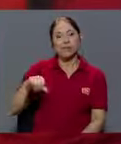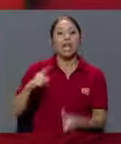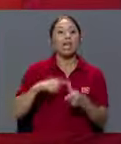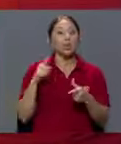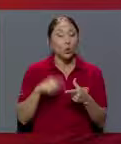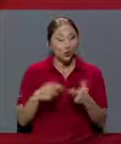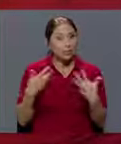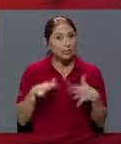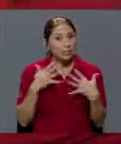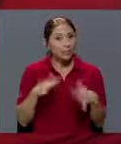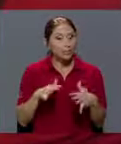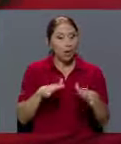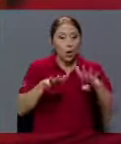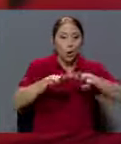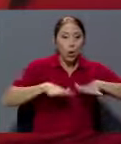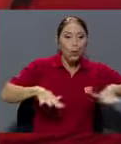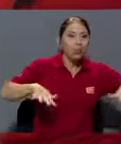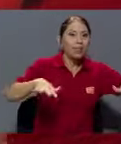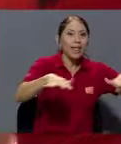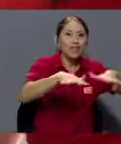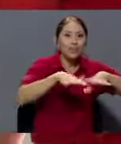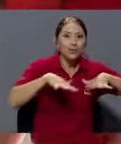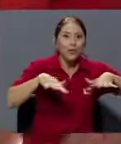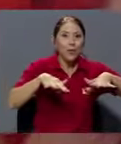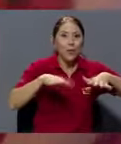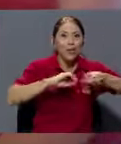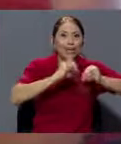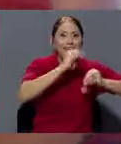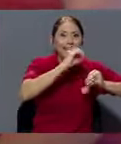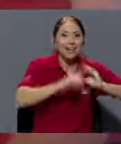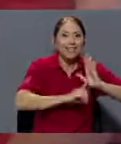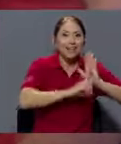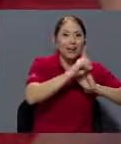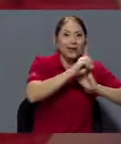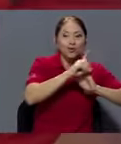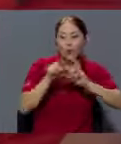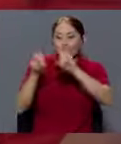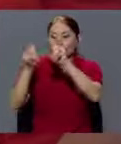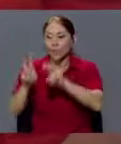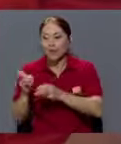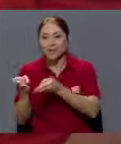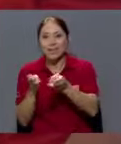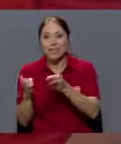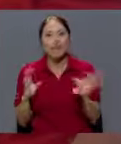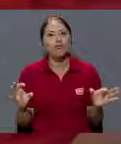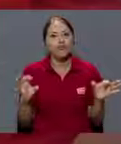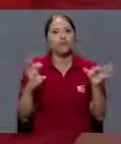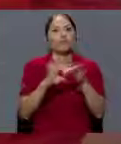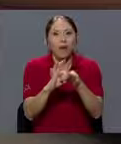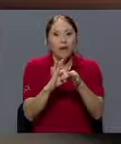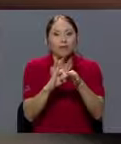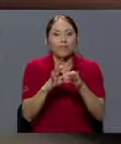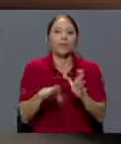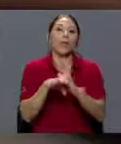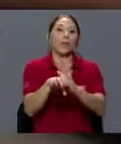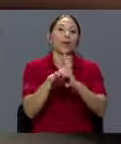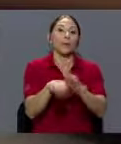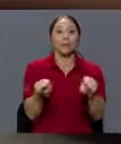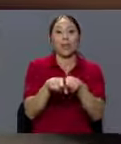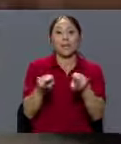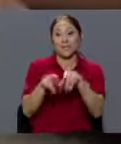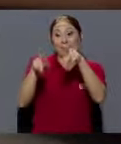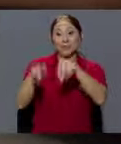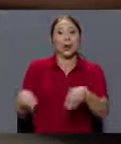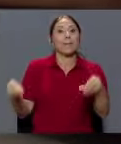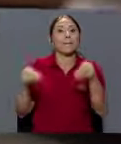pruebas. Entonces hay una relación estrecha entre el contexto, el índice de desarrollo y las pruebas de bachillerato. Entre otros datos, por ejemplo, a